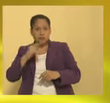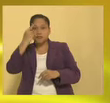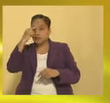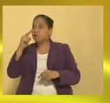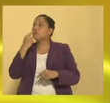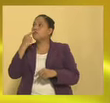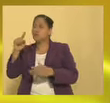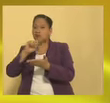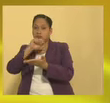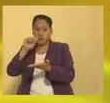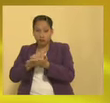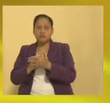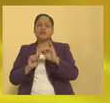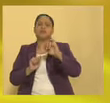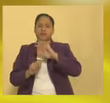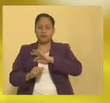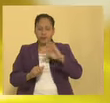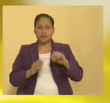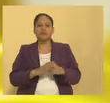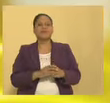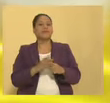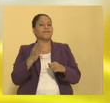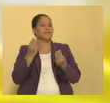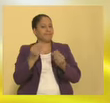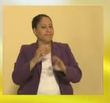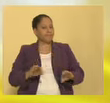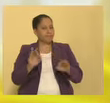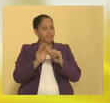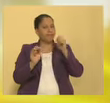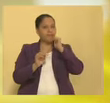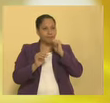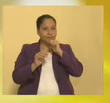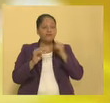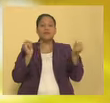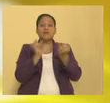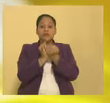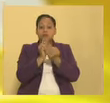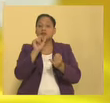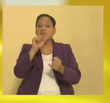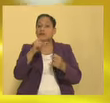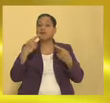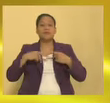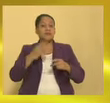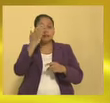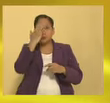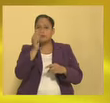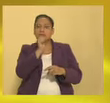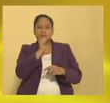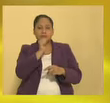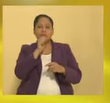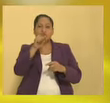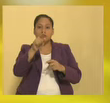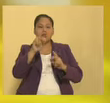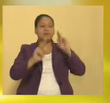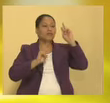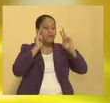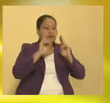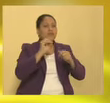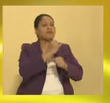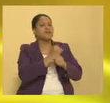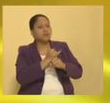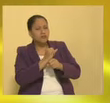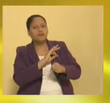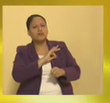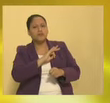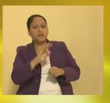la queja. Excelente. Primordial. Mira, esto también muy pocos lo sabemos, practicar visitas e inspecciones a